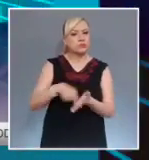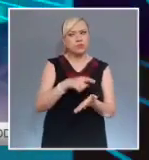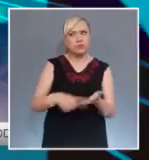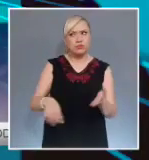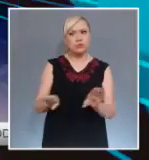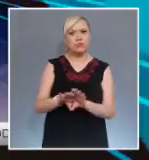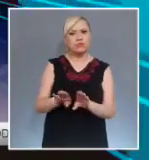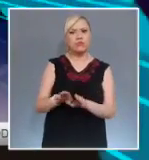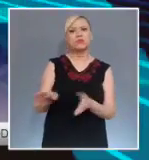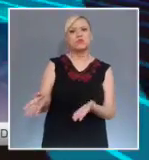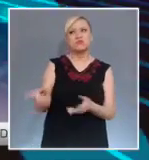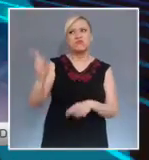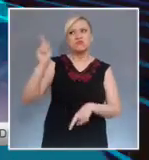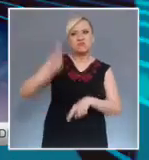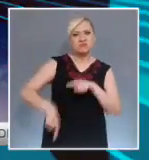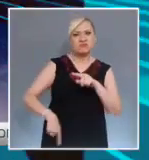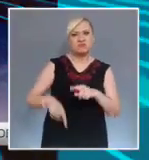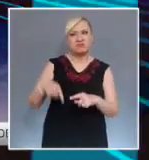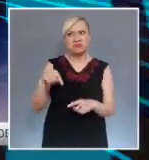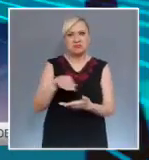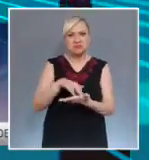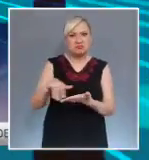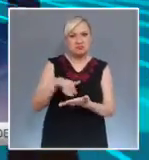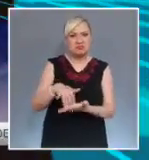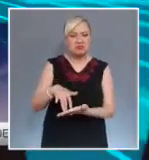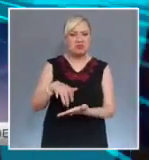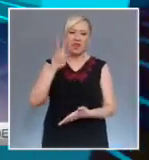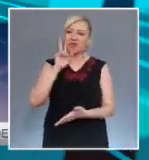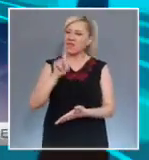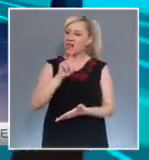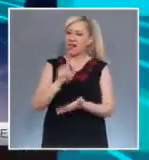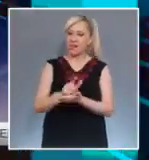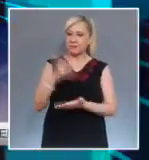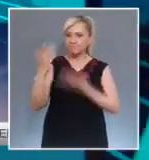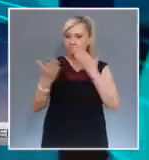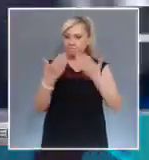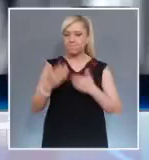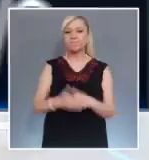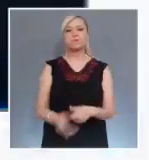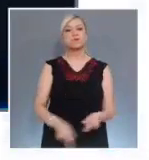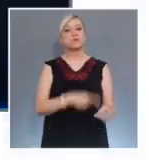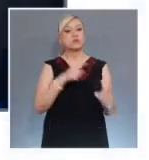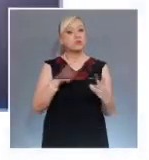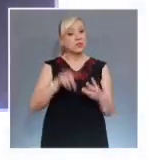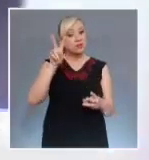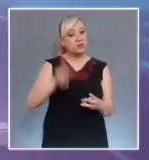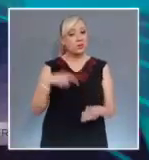precariedad y bajo salarios lo que enfrentan las mujeres en el ámbito laboral